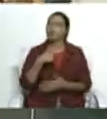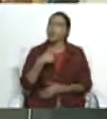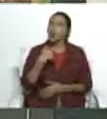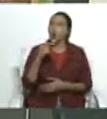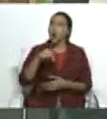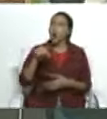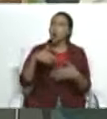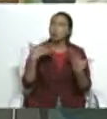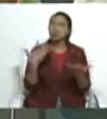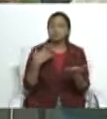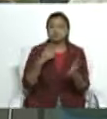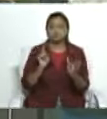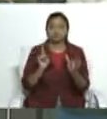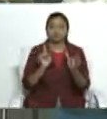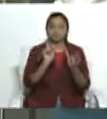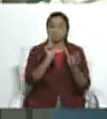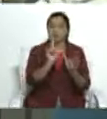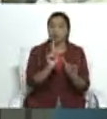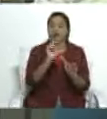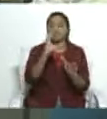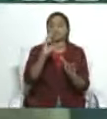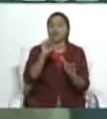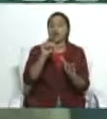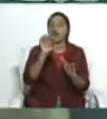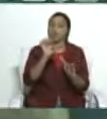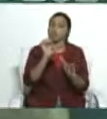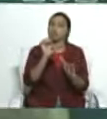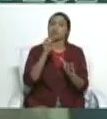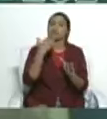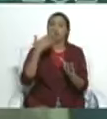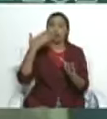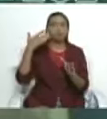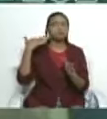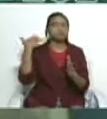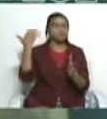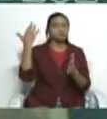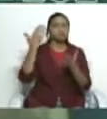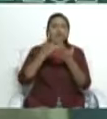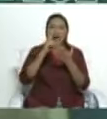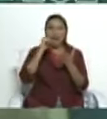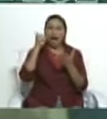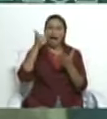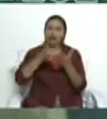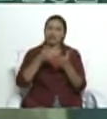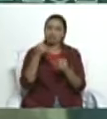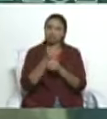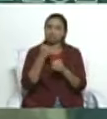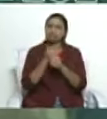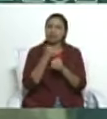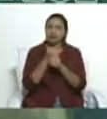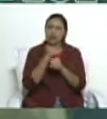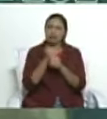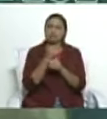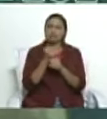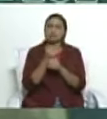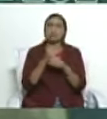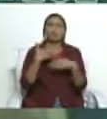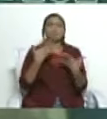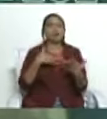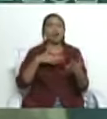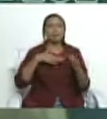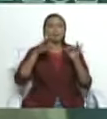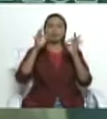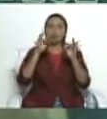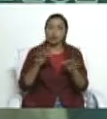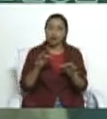Electoral luego de haber trabajado arduamente durante mucho tiempo para lograr la estabilización y la